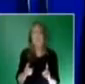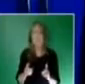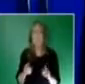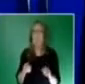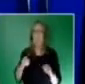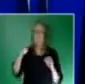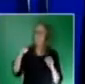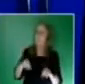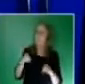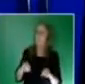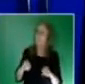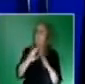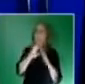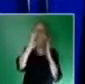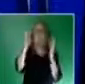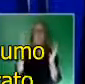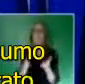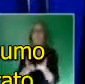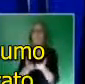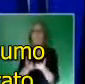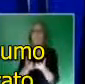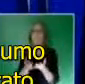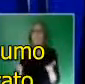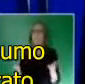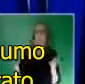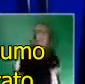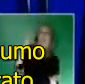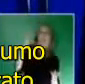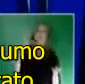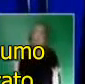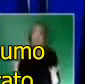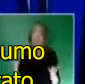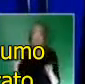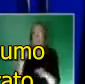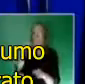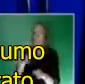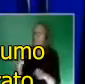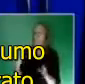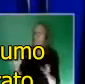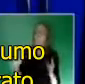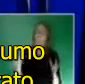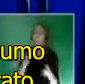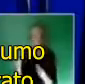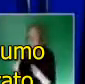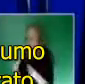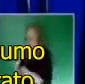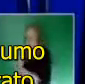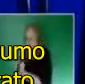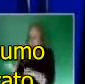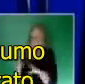y tiene que generar ese hiper consumo cosas que duren poco porque hay que vender mucho